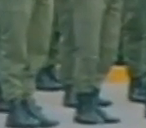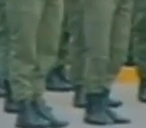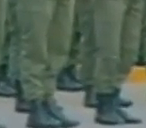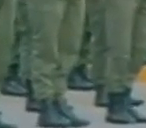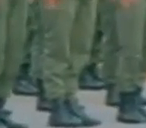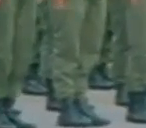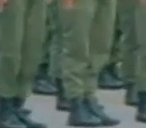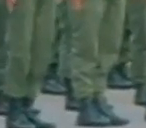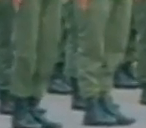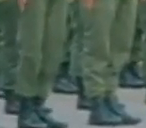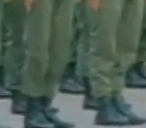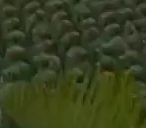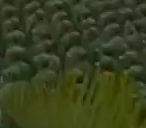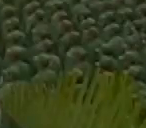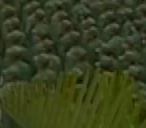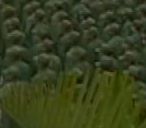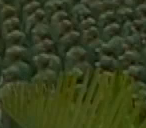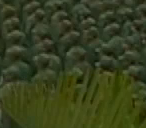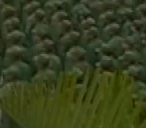¡Arr!